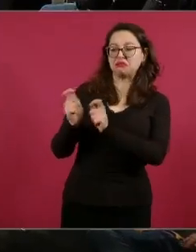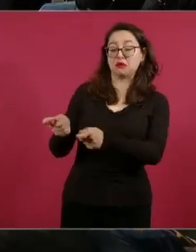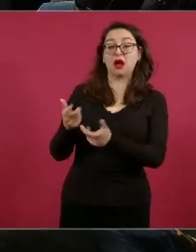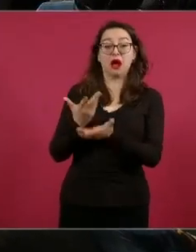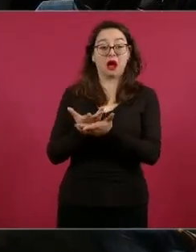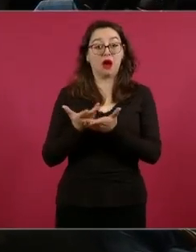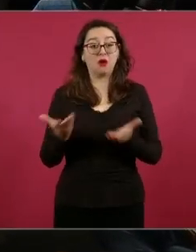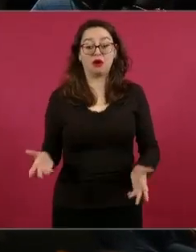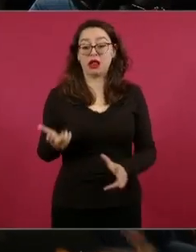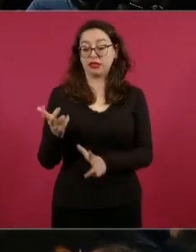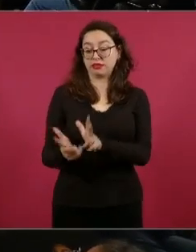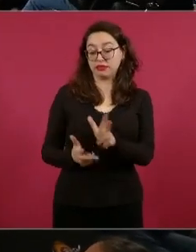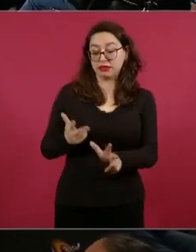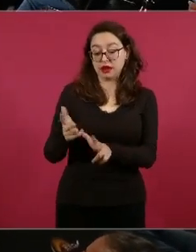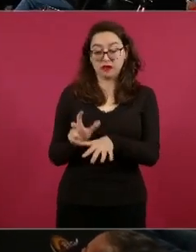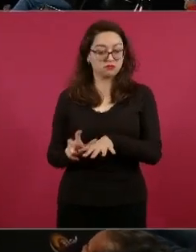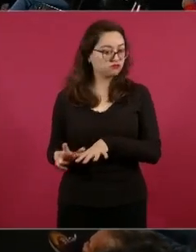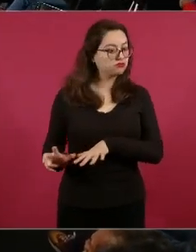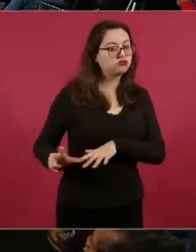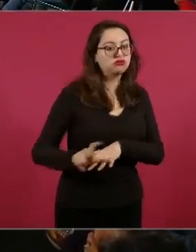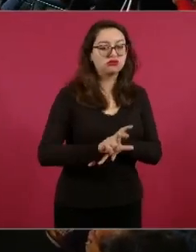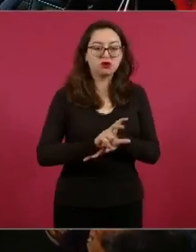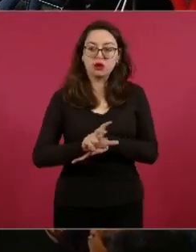construyéndolo y operándolo.